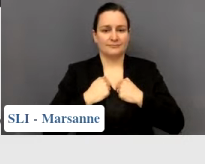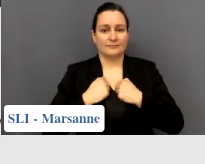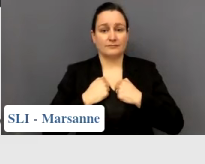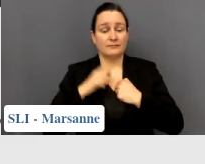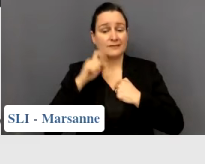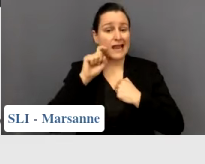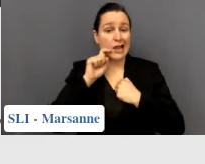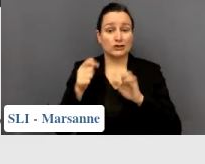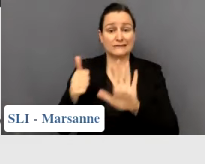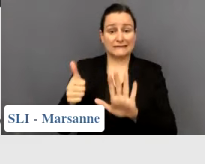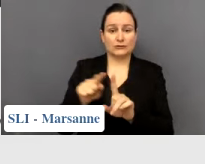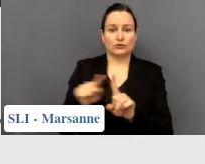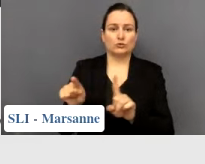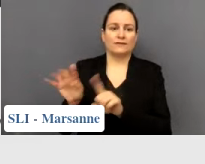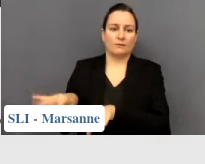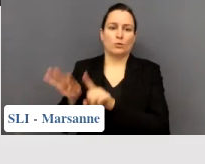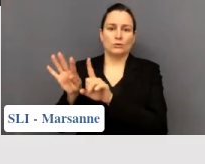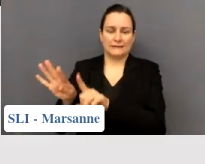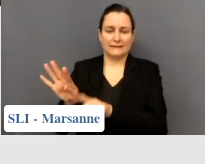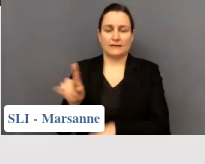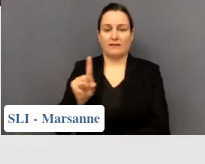años.